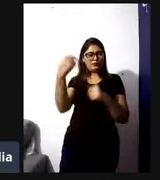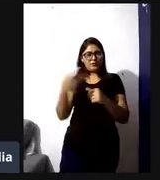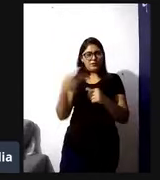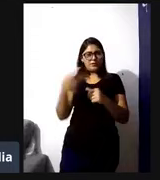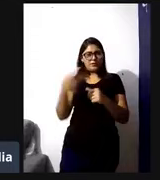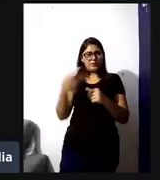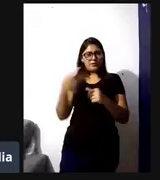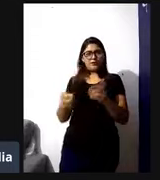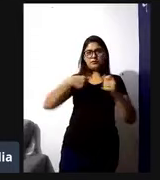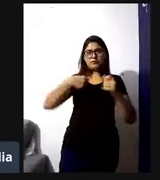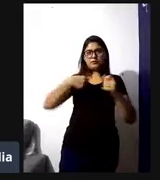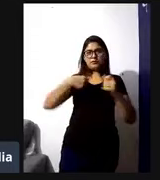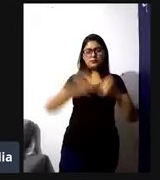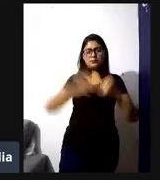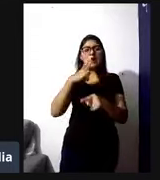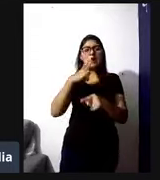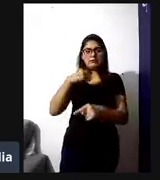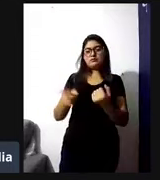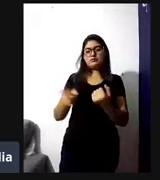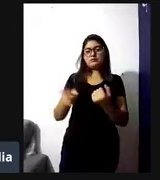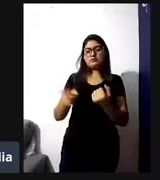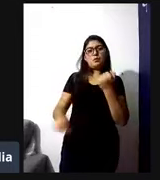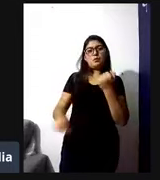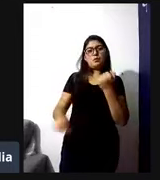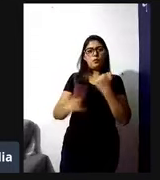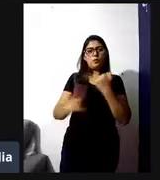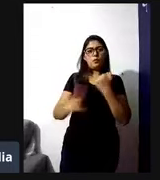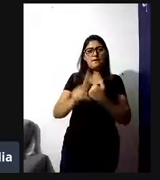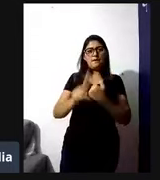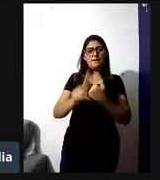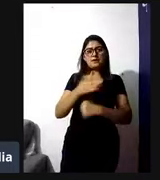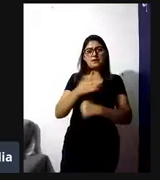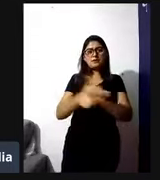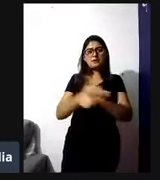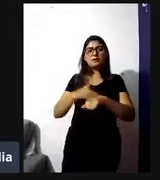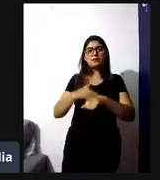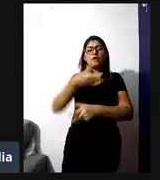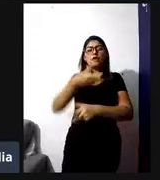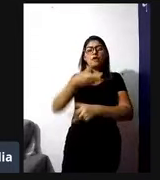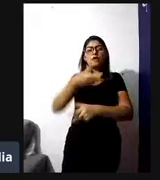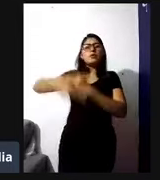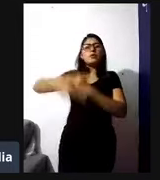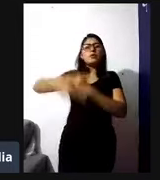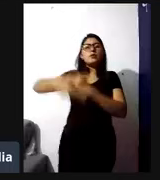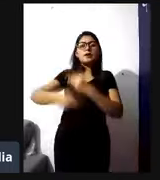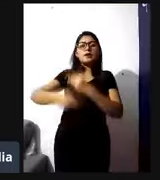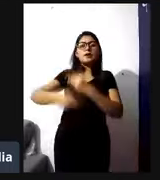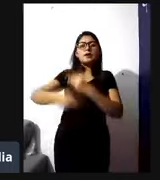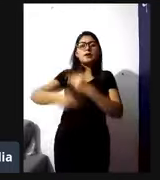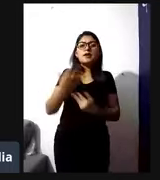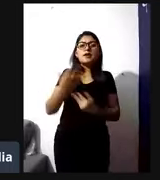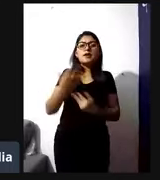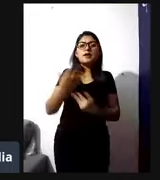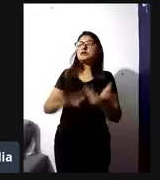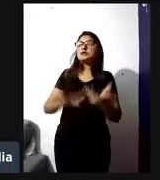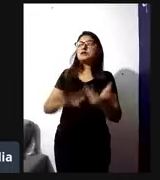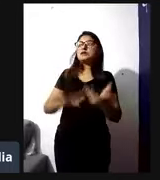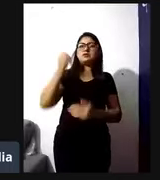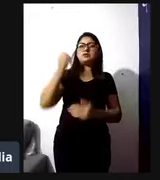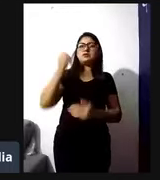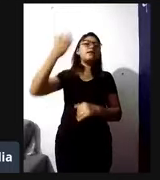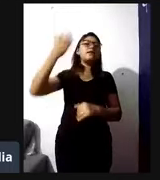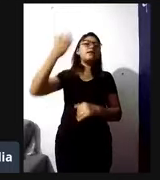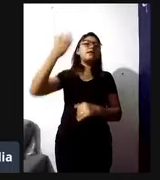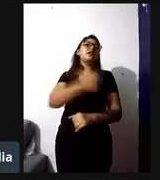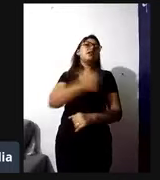no han aprendido a convivir con él debido a que pues cada quien hacía sus actividades. Él es un menor de 6 años, es un menor de